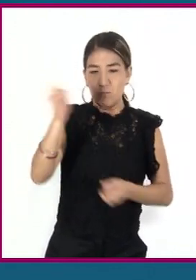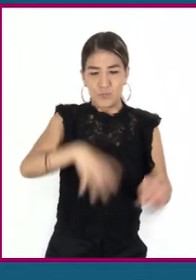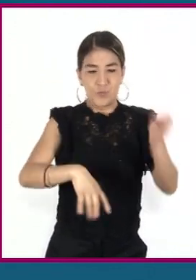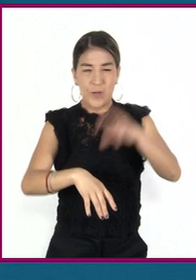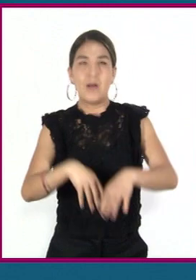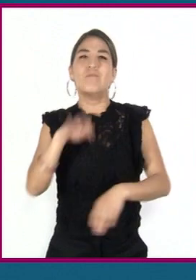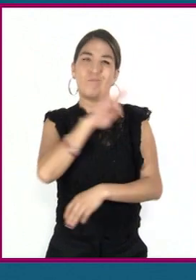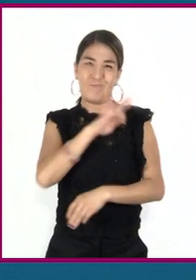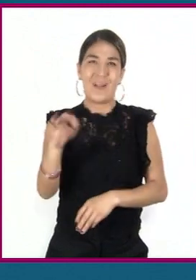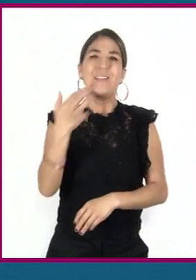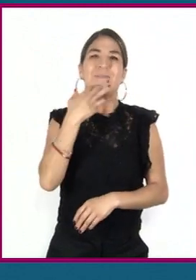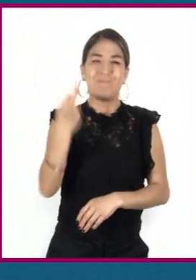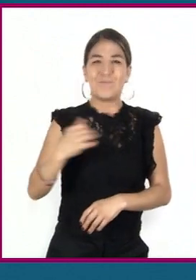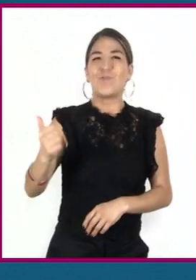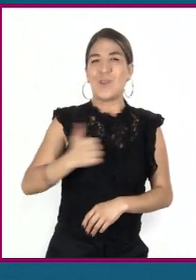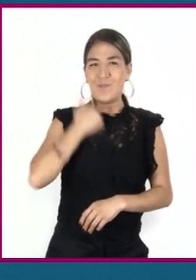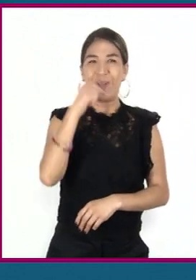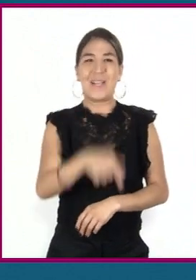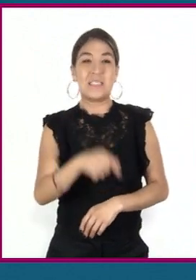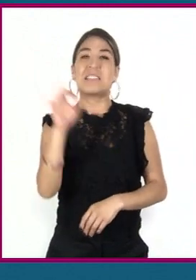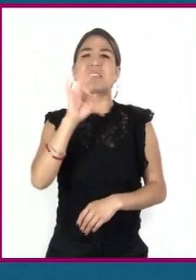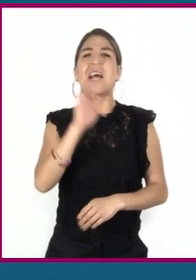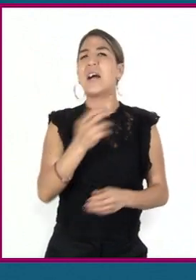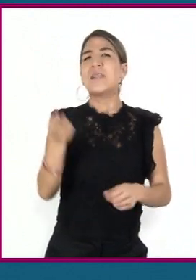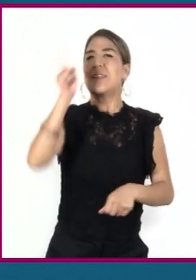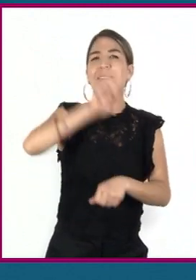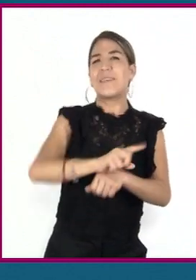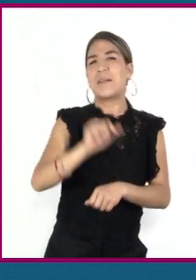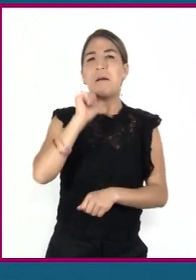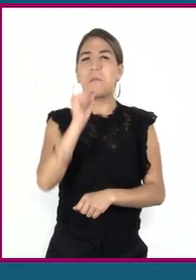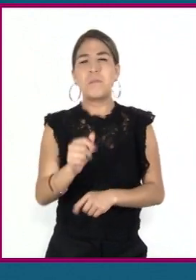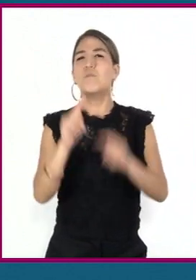frutas, aunque no sean de temporada.